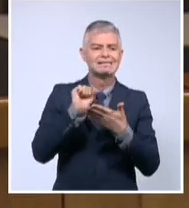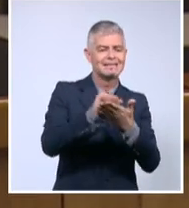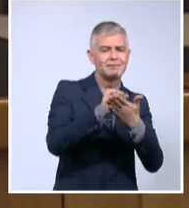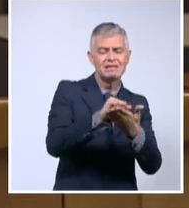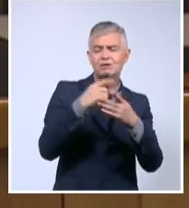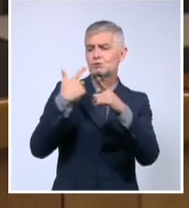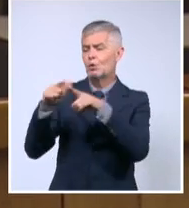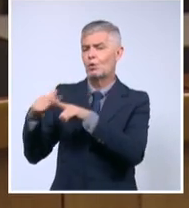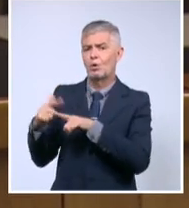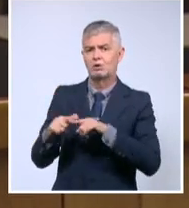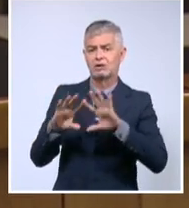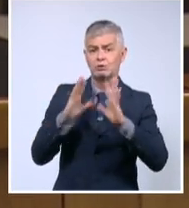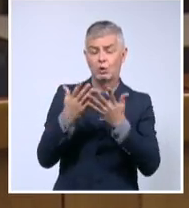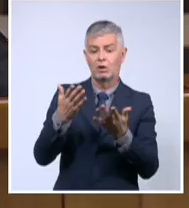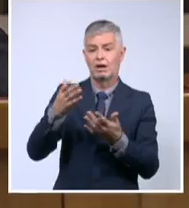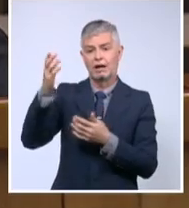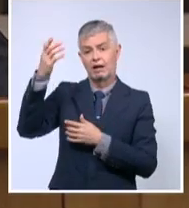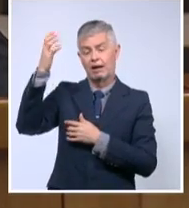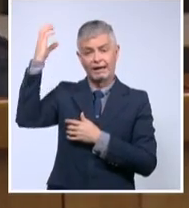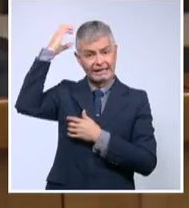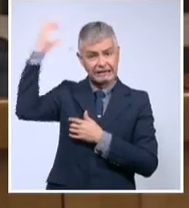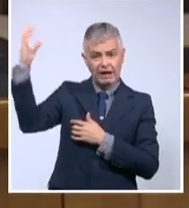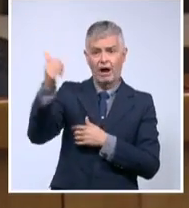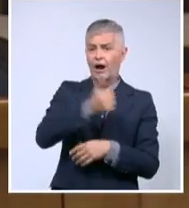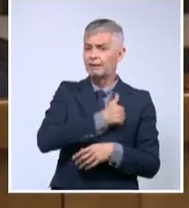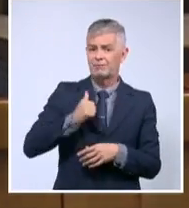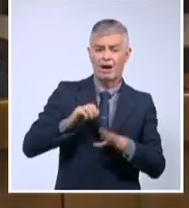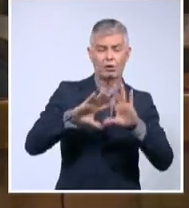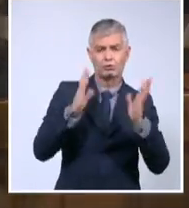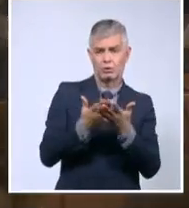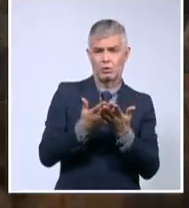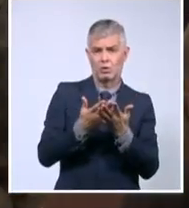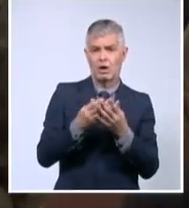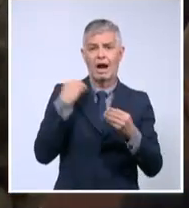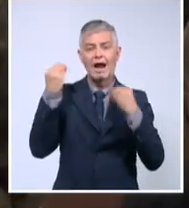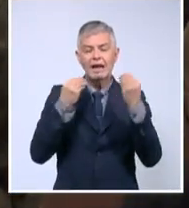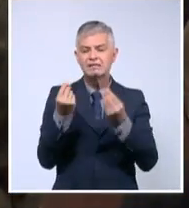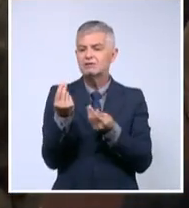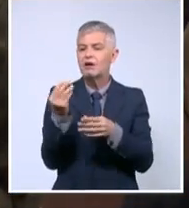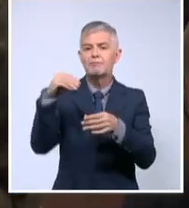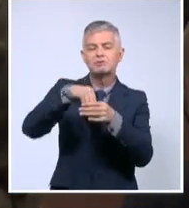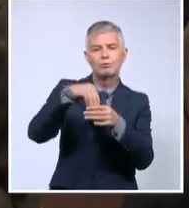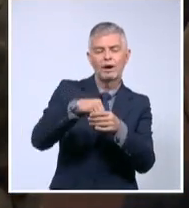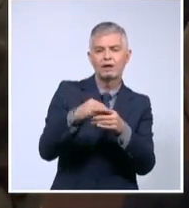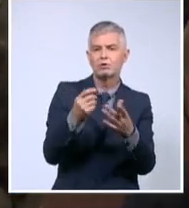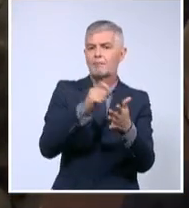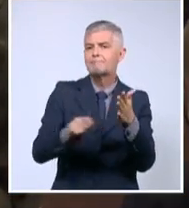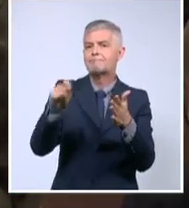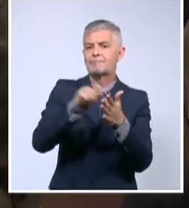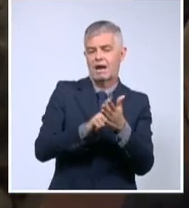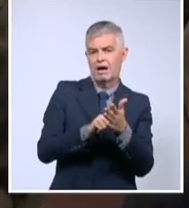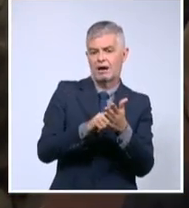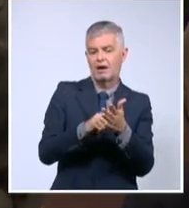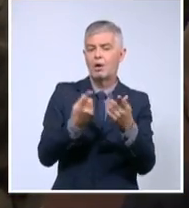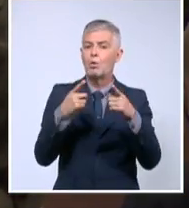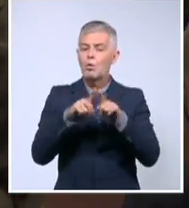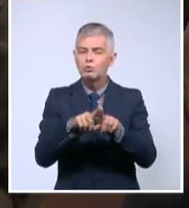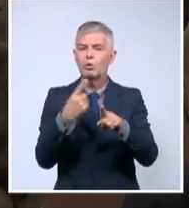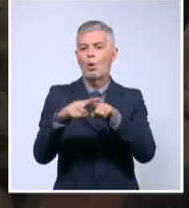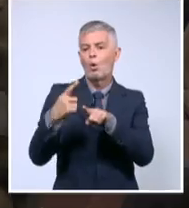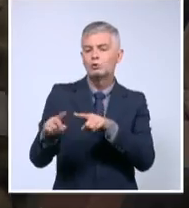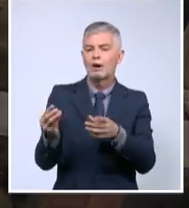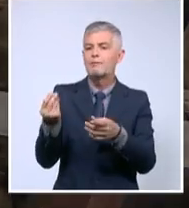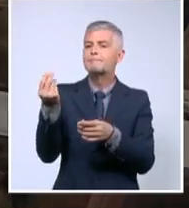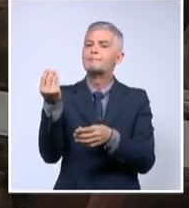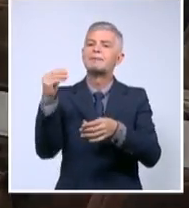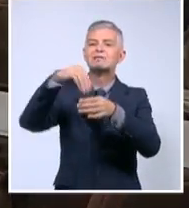en el no estatal, y los gastos de salud adicionales a los previstos en el plan, junto al incremento de los financiamientos desde el presupuesto